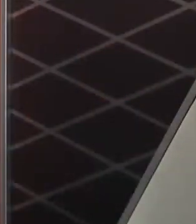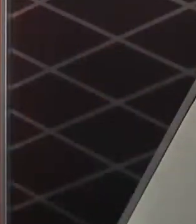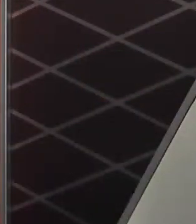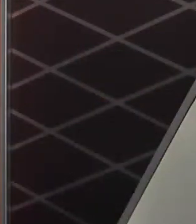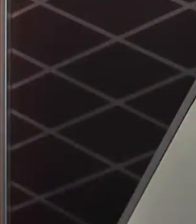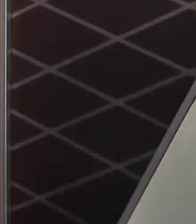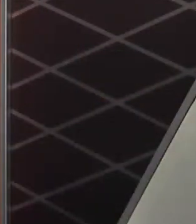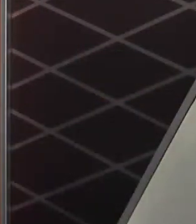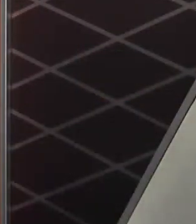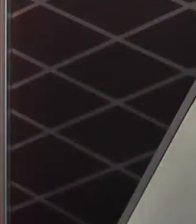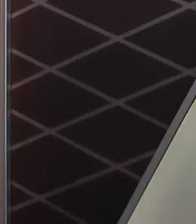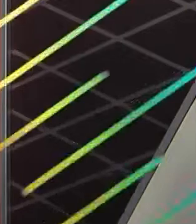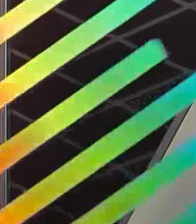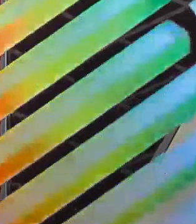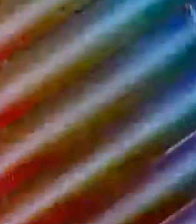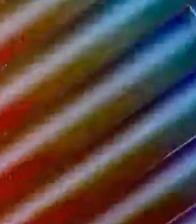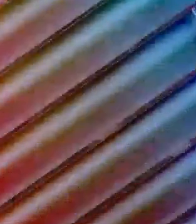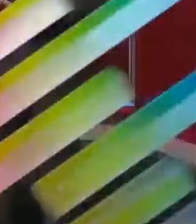Yagán.